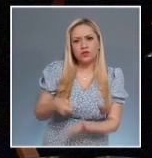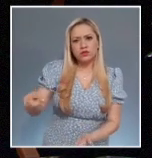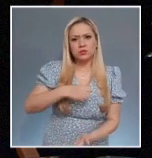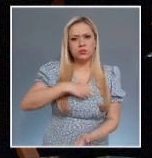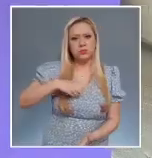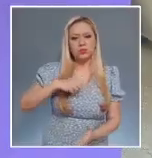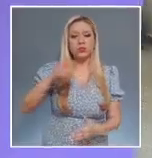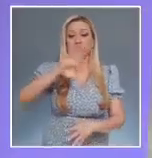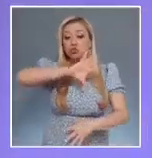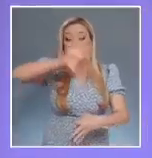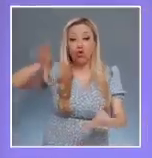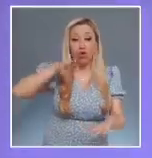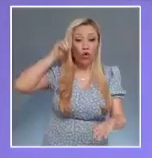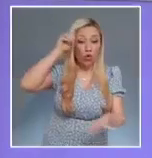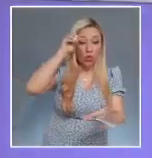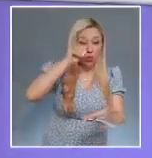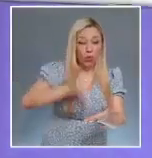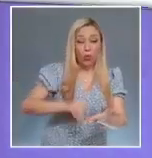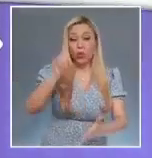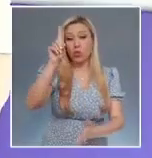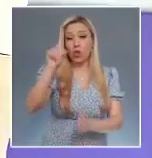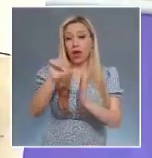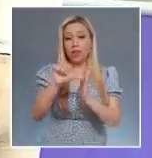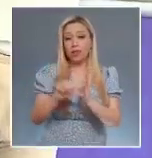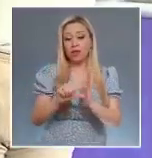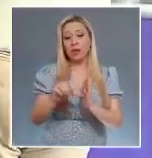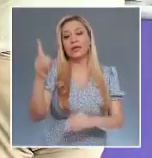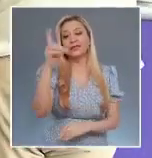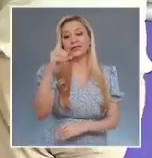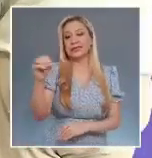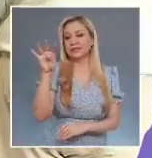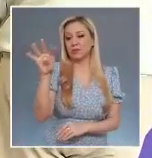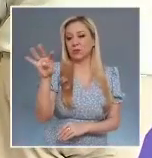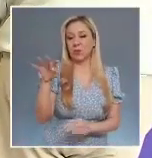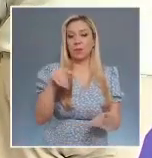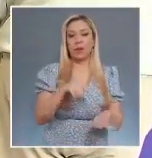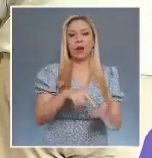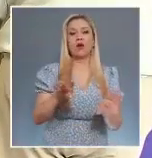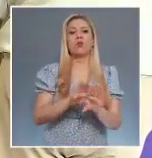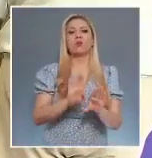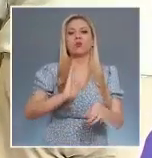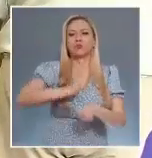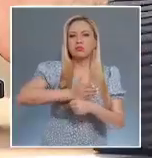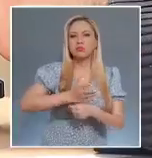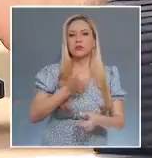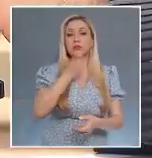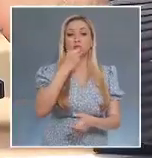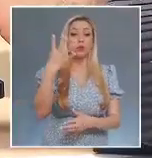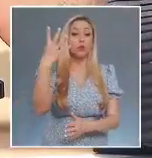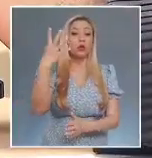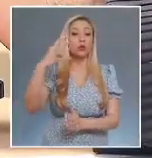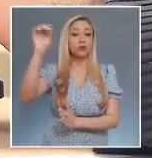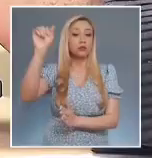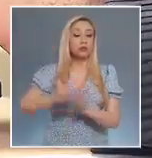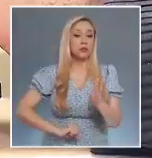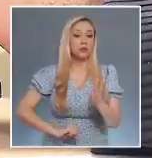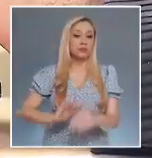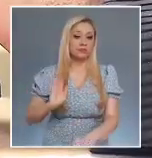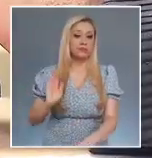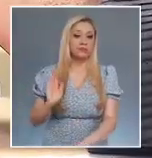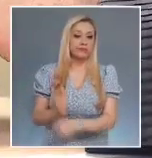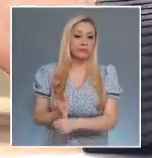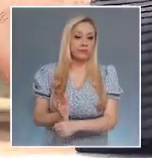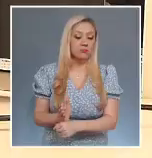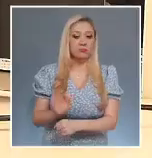consecuencias y que el artículo 119 fije un plazo de cuatro meses para imponer la sanción una vez que